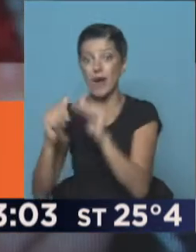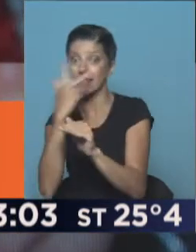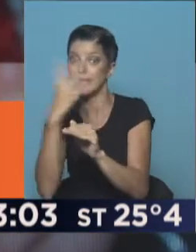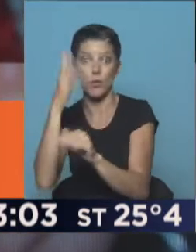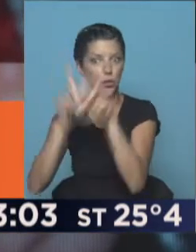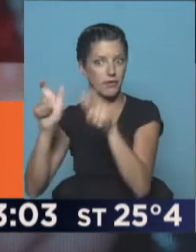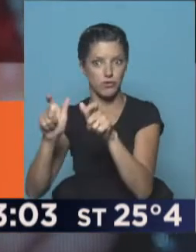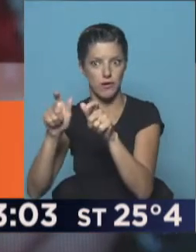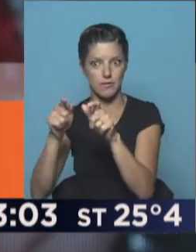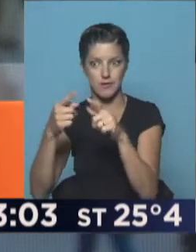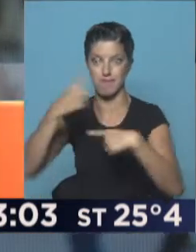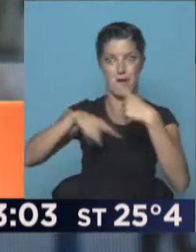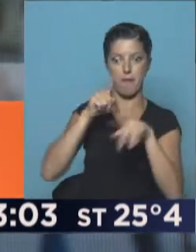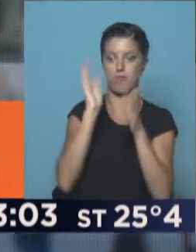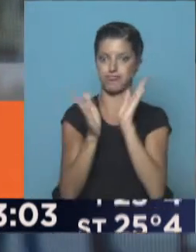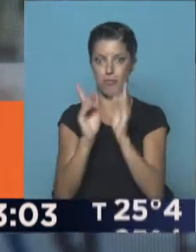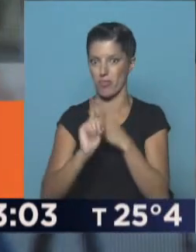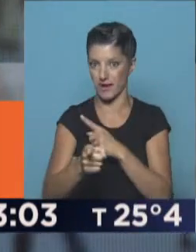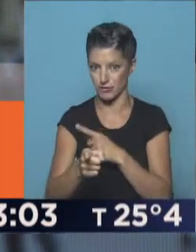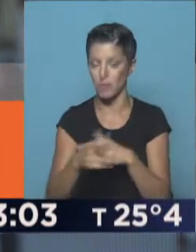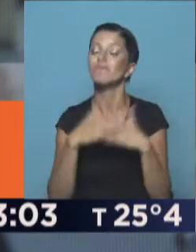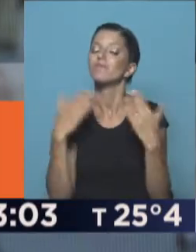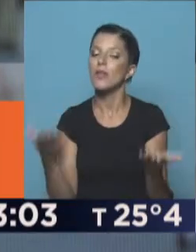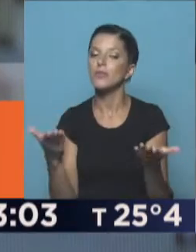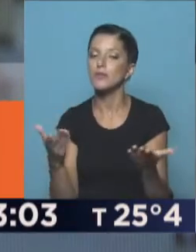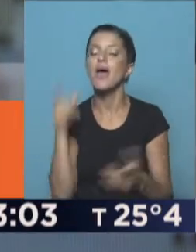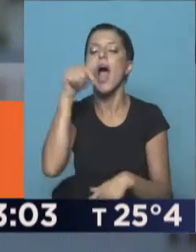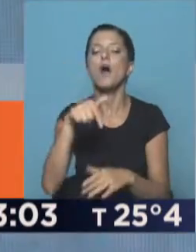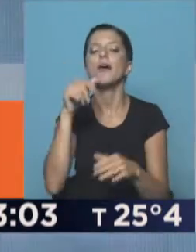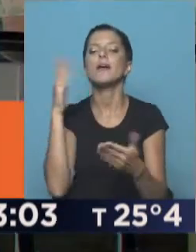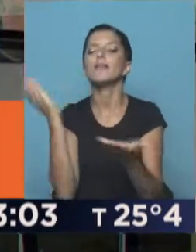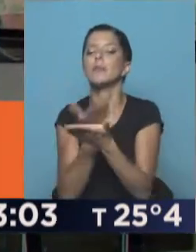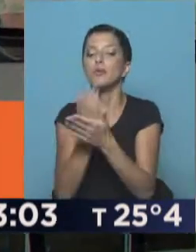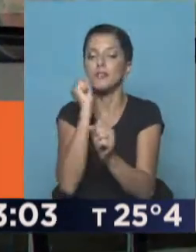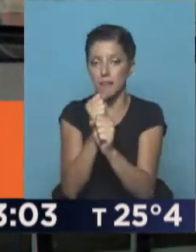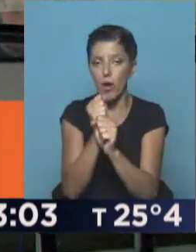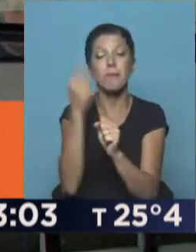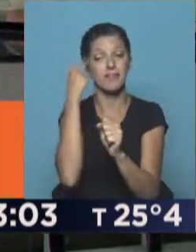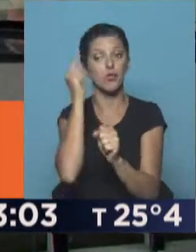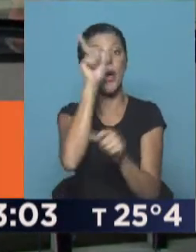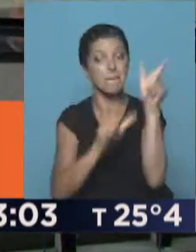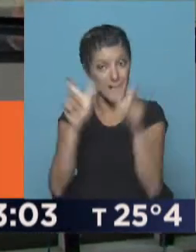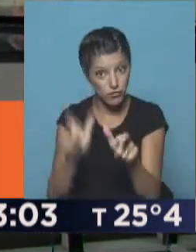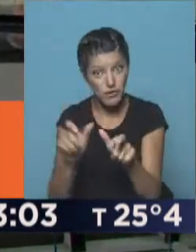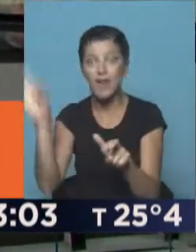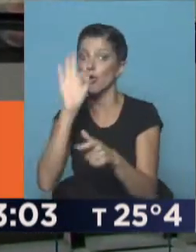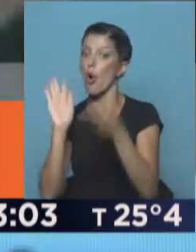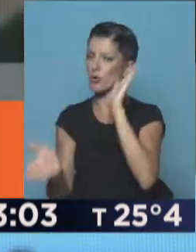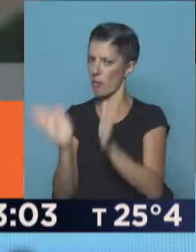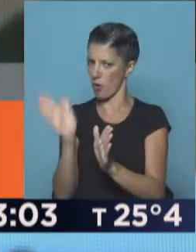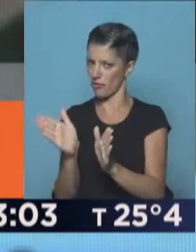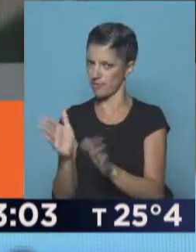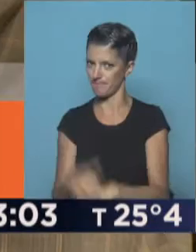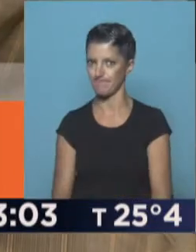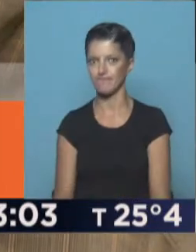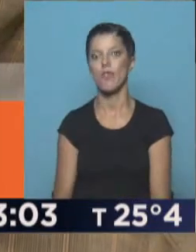crea un dilema. ¿El empleo que se crea para trabajadores o se crea para robots, en algunos casos? Obama lo dijo